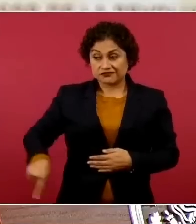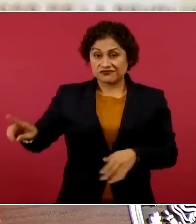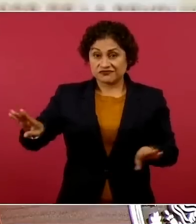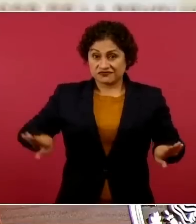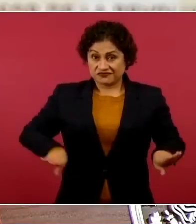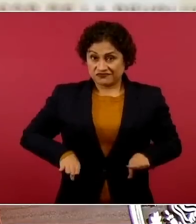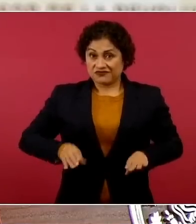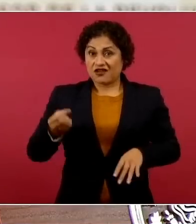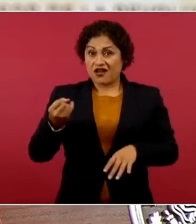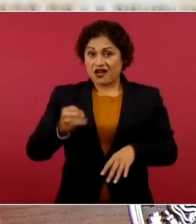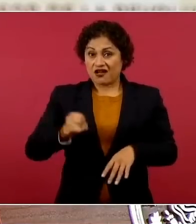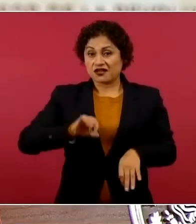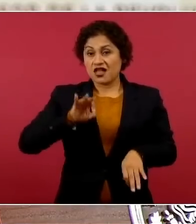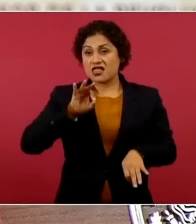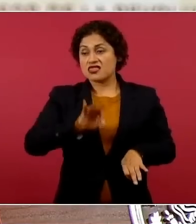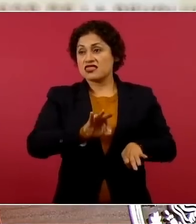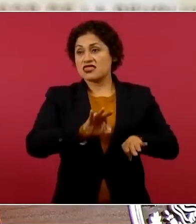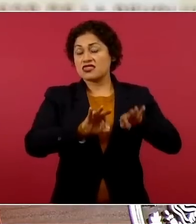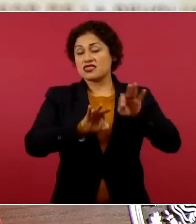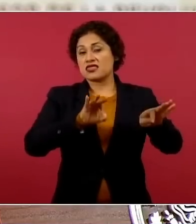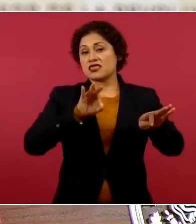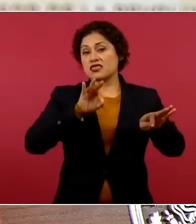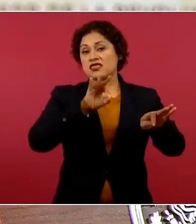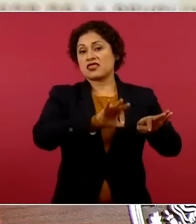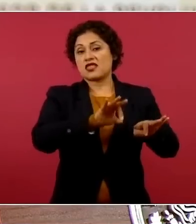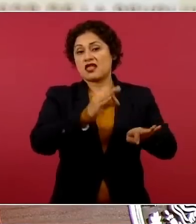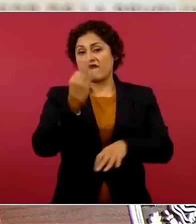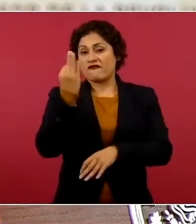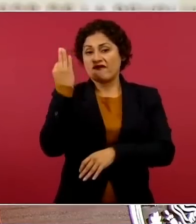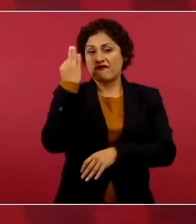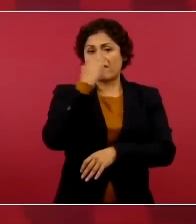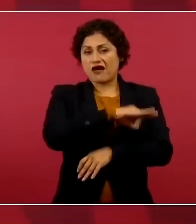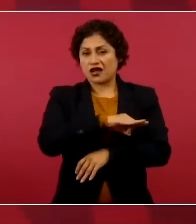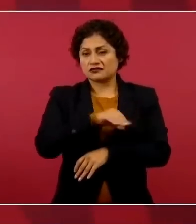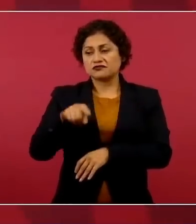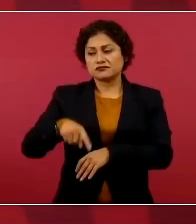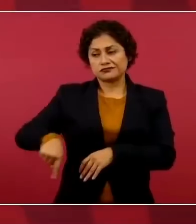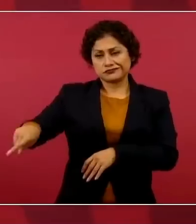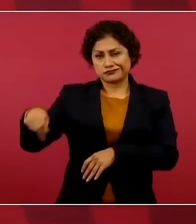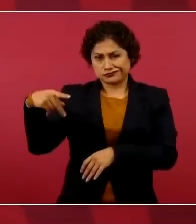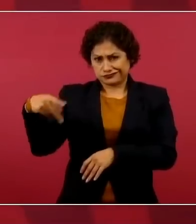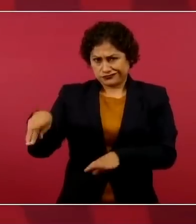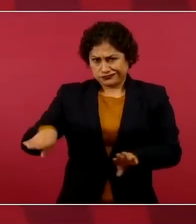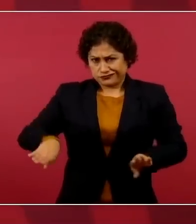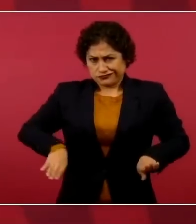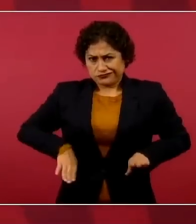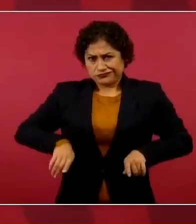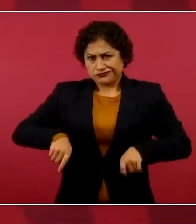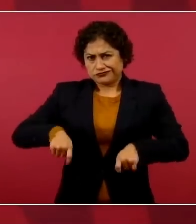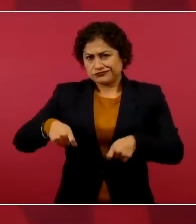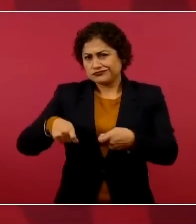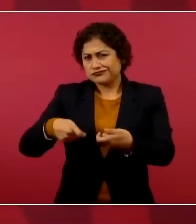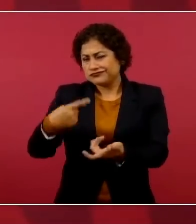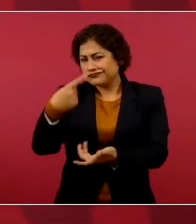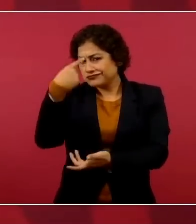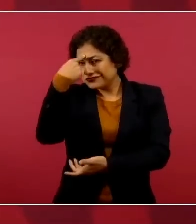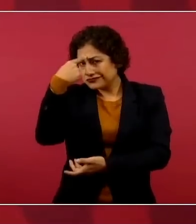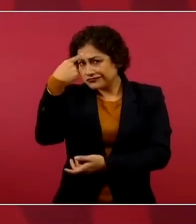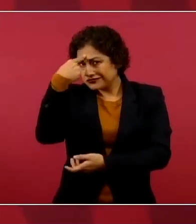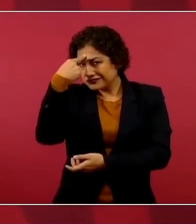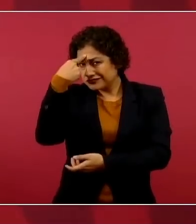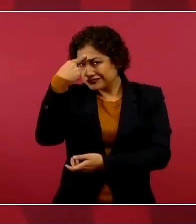calumniadores y falsarios los conservadores, de hipócritas,